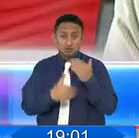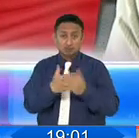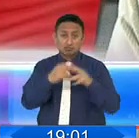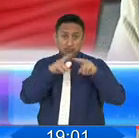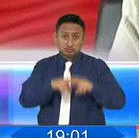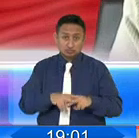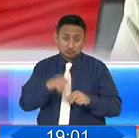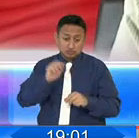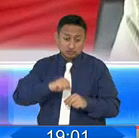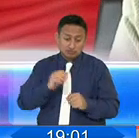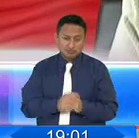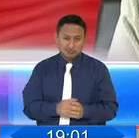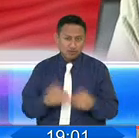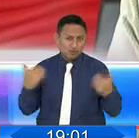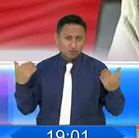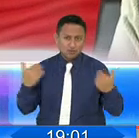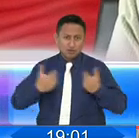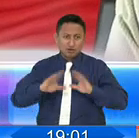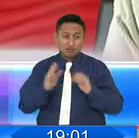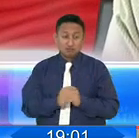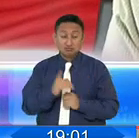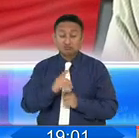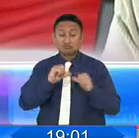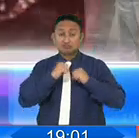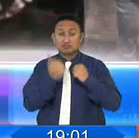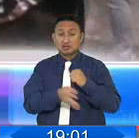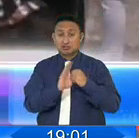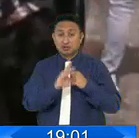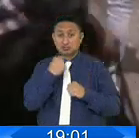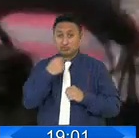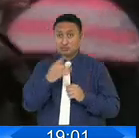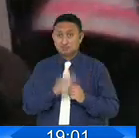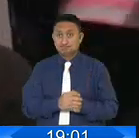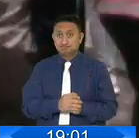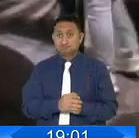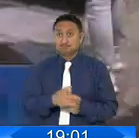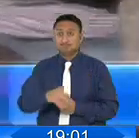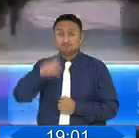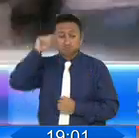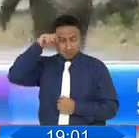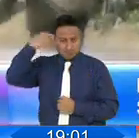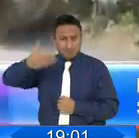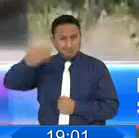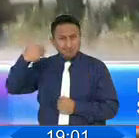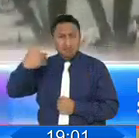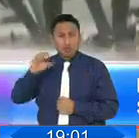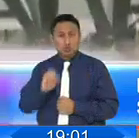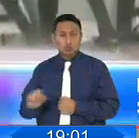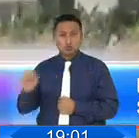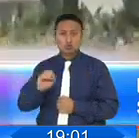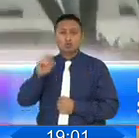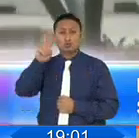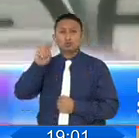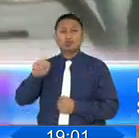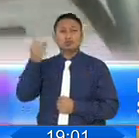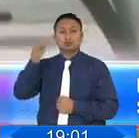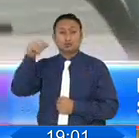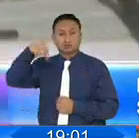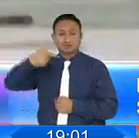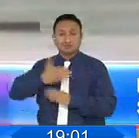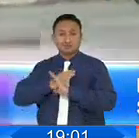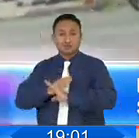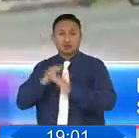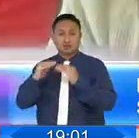fiscalización en cualquier mecanismo que la Asamblea lo decida. Recordando que lo suscitado en octubre del 2019 fue para defender